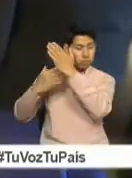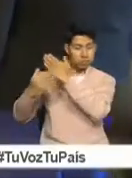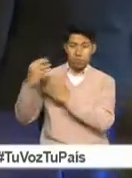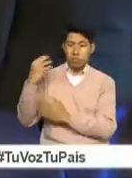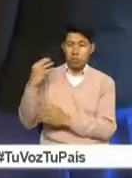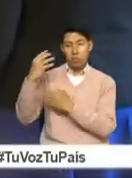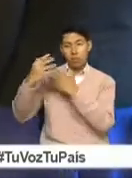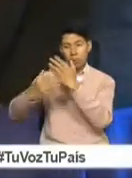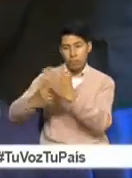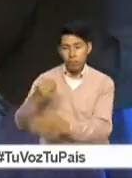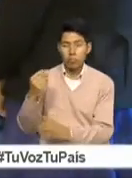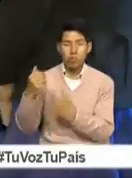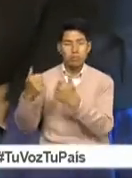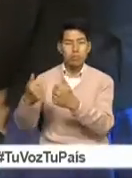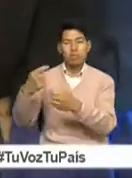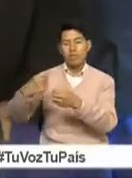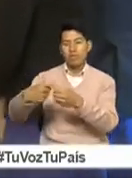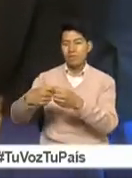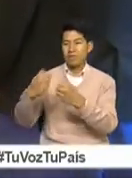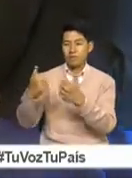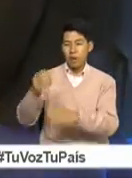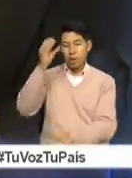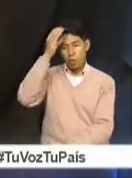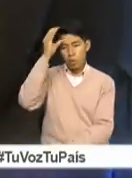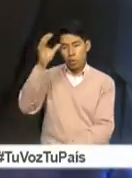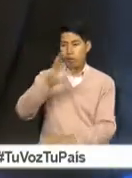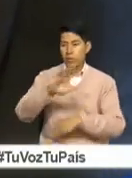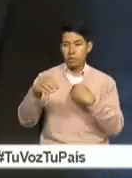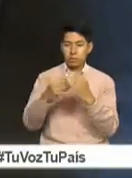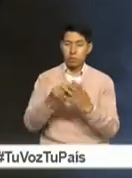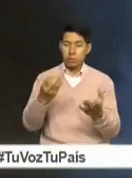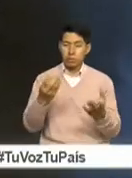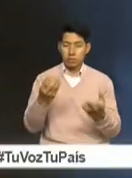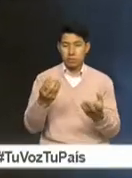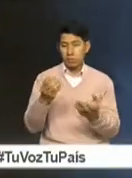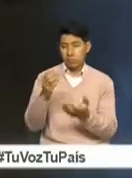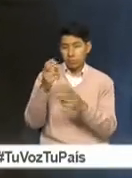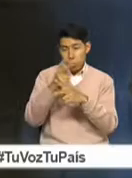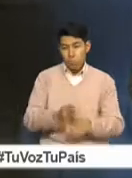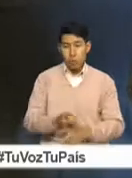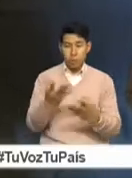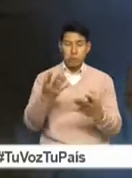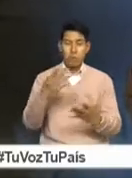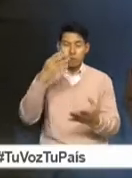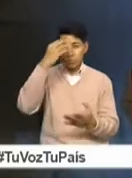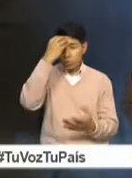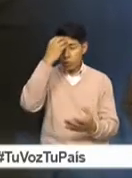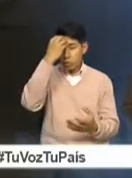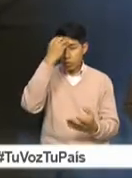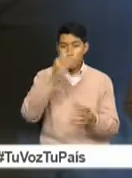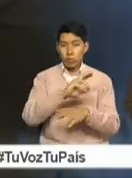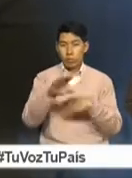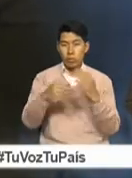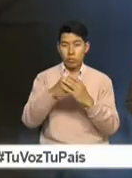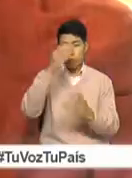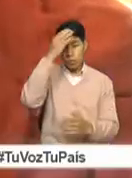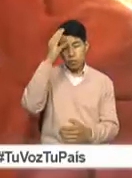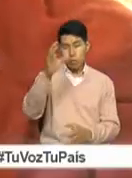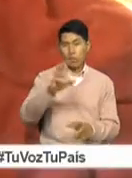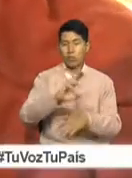enfocará su trabajo en proteger la cultura educación la ciencia la comunicación inclusiva entre otros temas